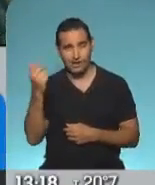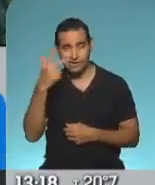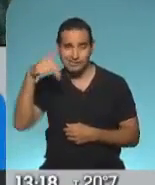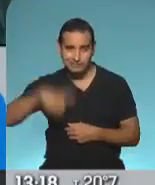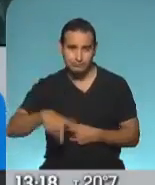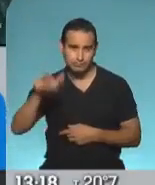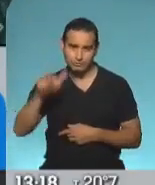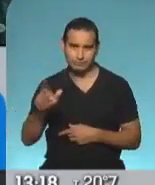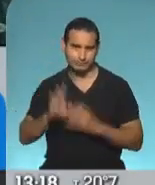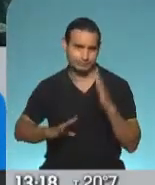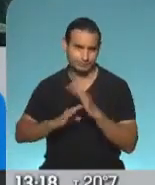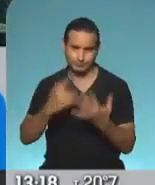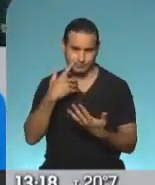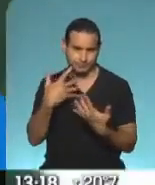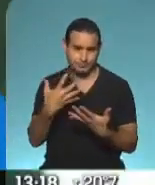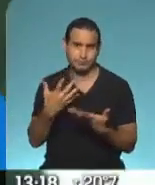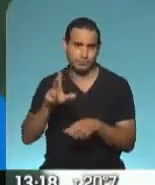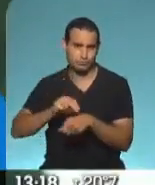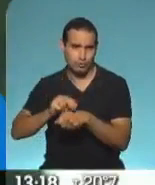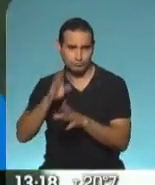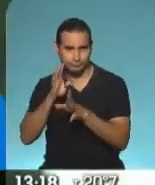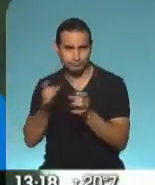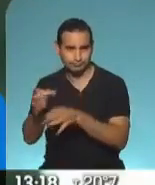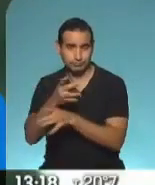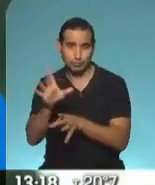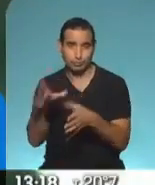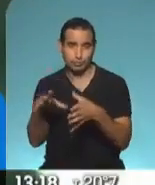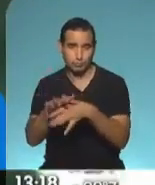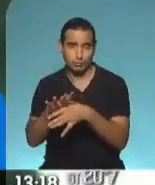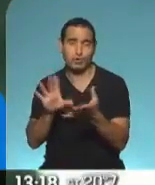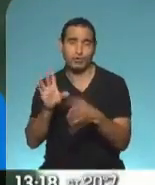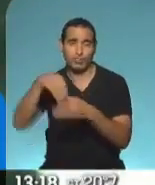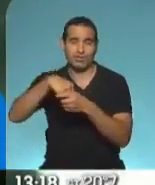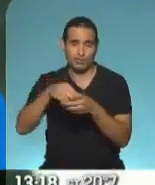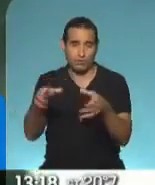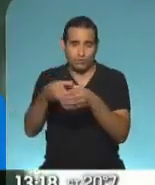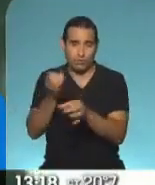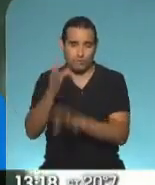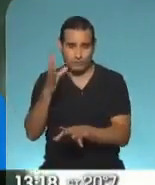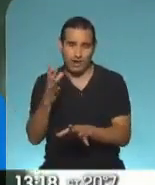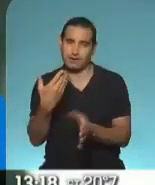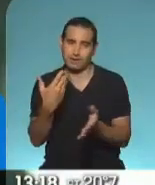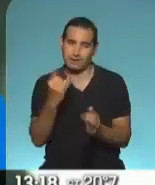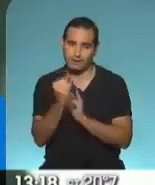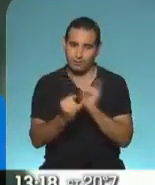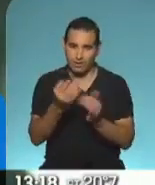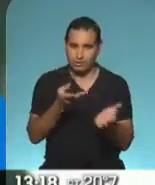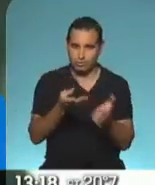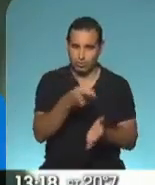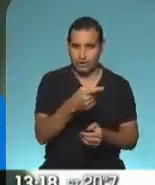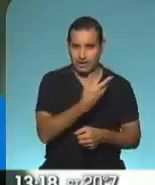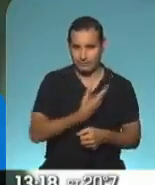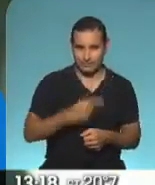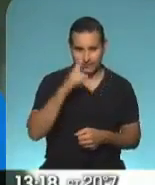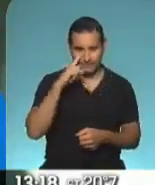mucho prestigio, infectólogo y uno de los miembros del comité de expertos que acompañan al presidente de la República y a todo el Gabinete Nacional para tomar las